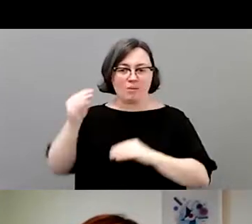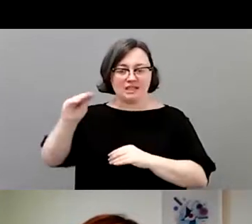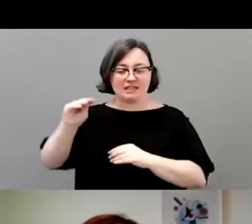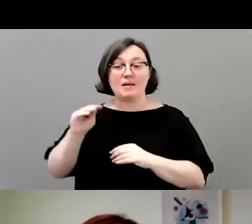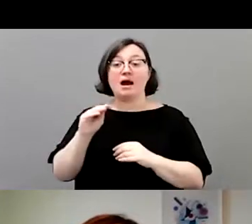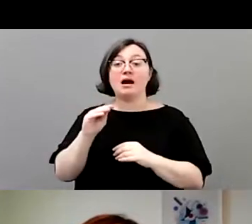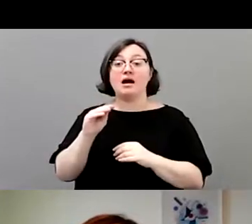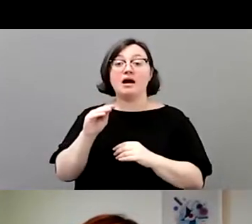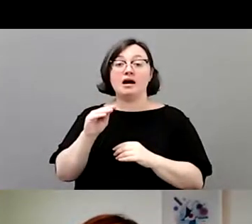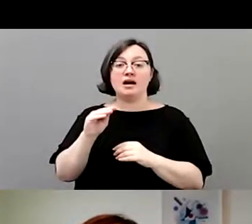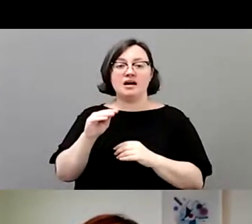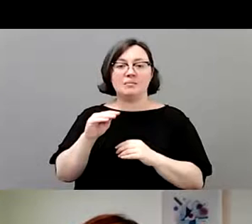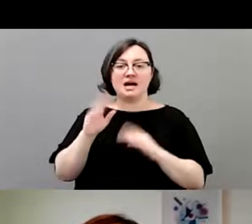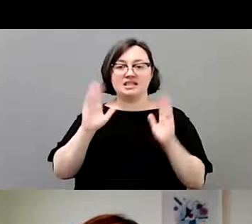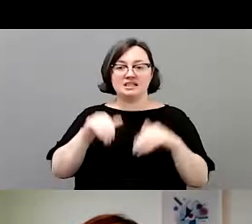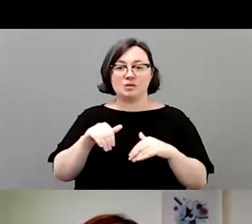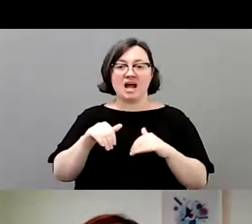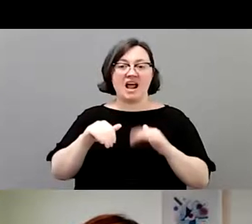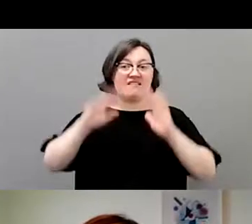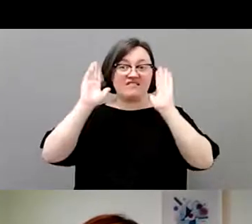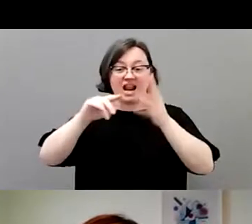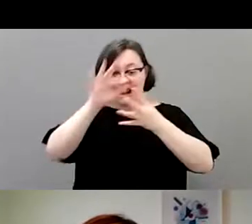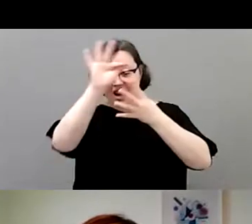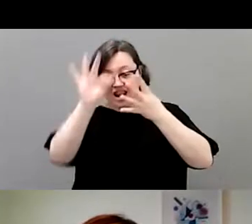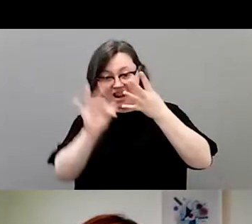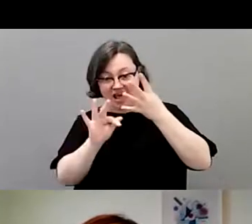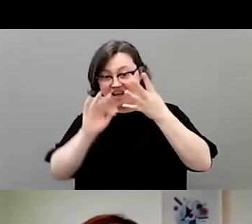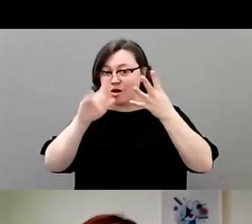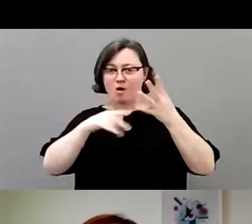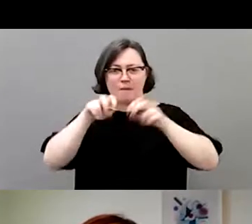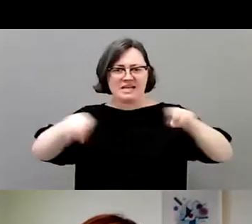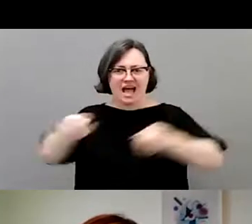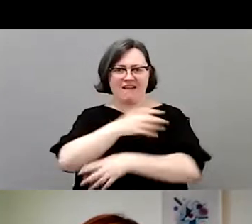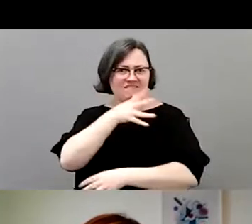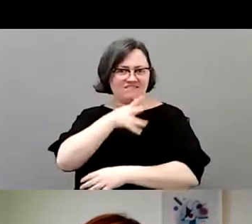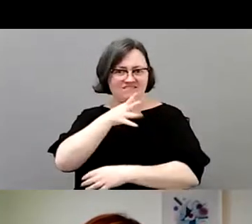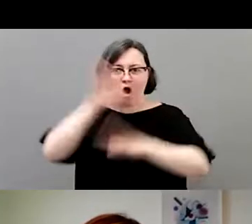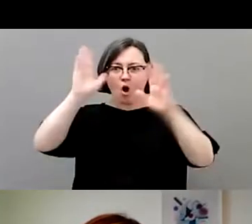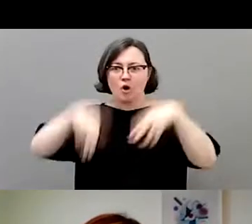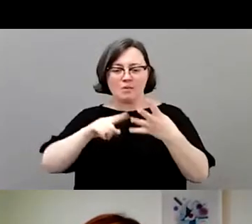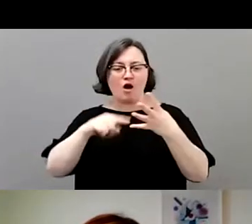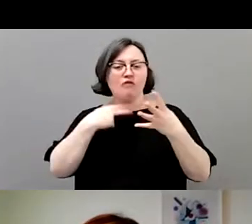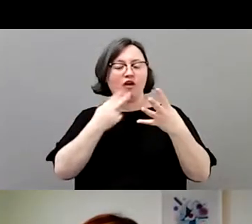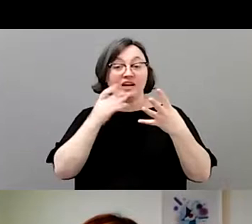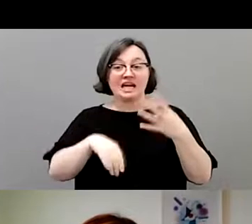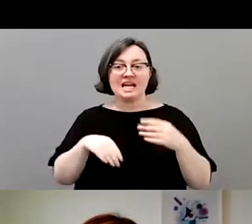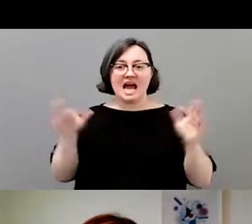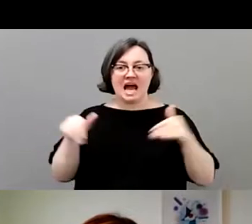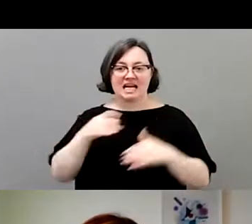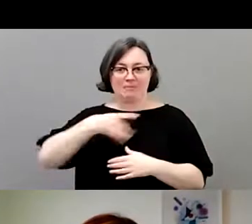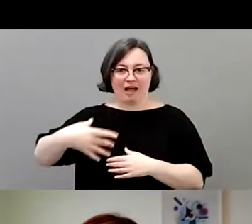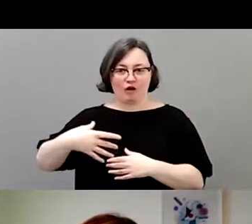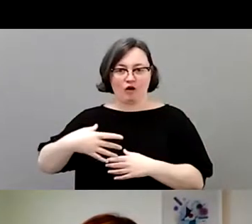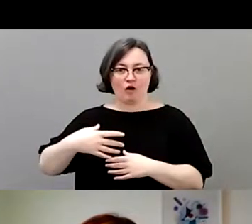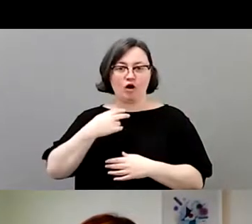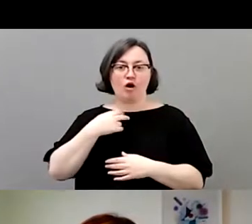Y para hacer este broche de oro a esta espectacular mesa, tenemos a Ángeles Blanco